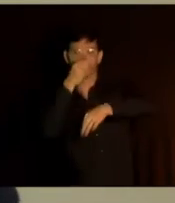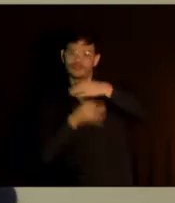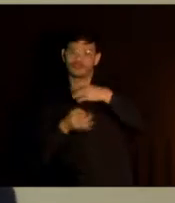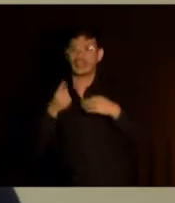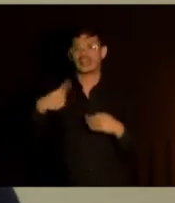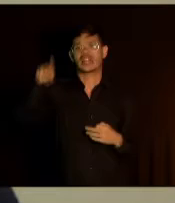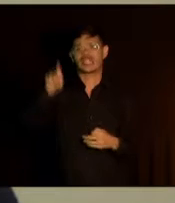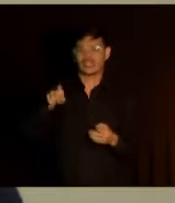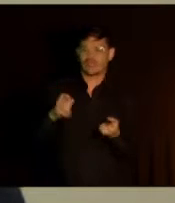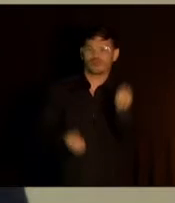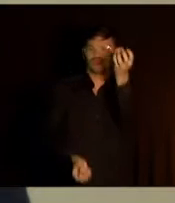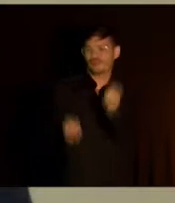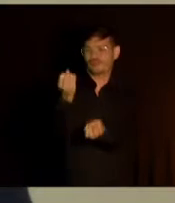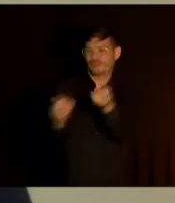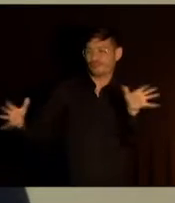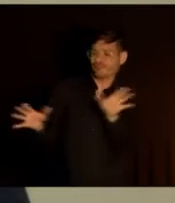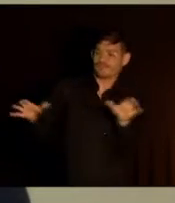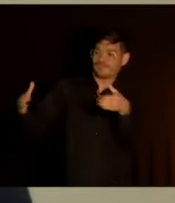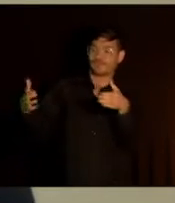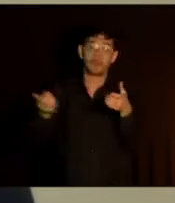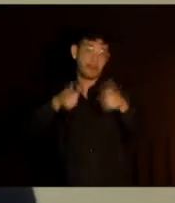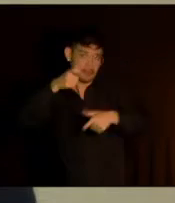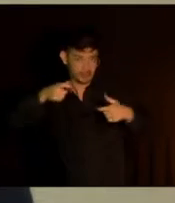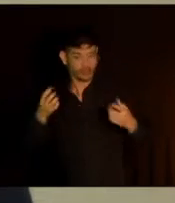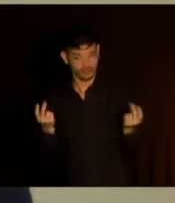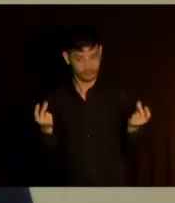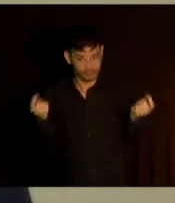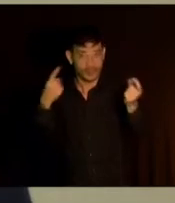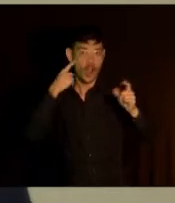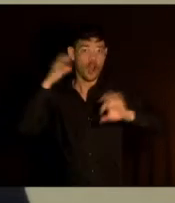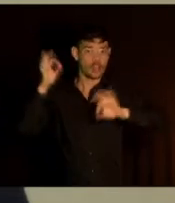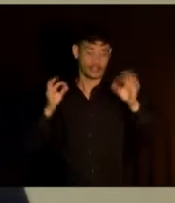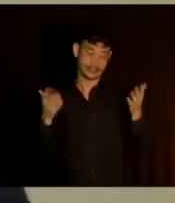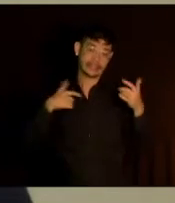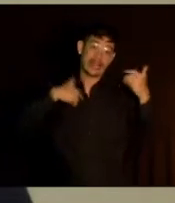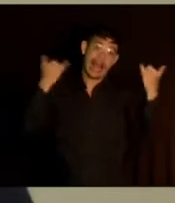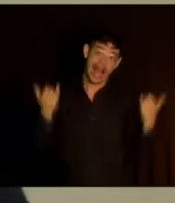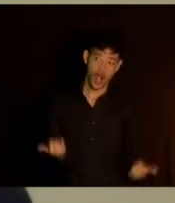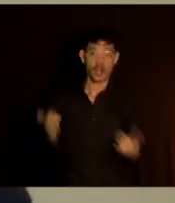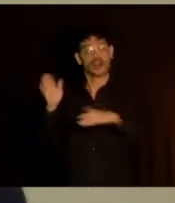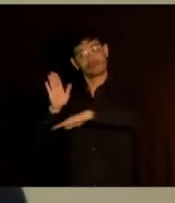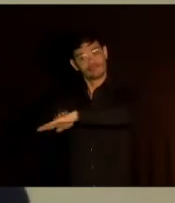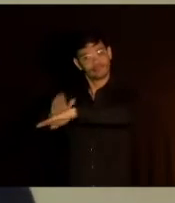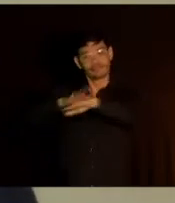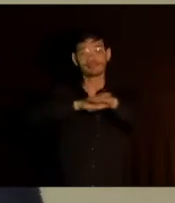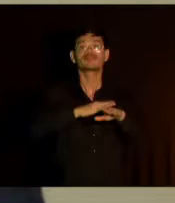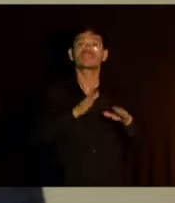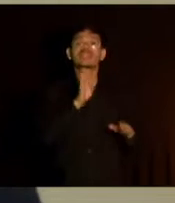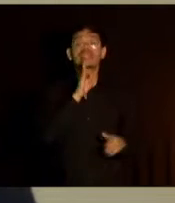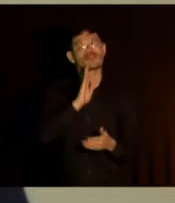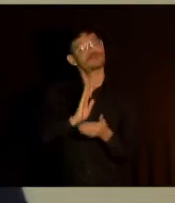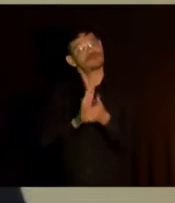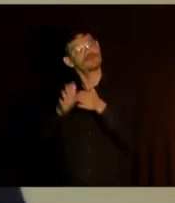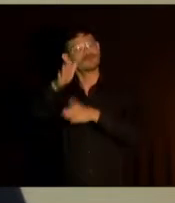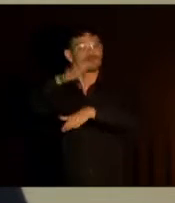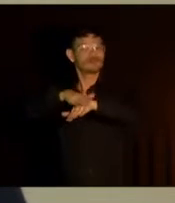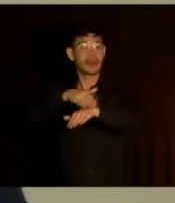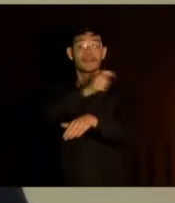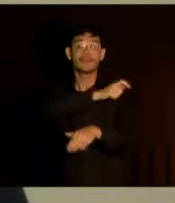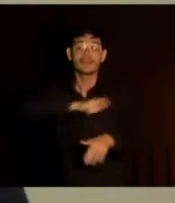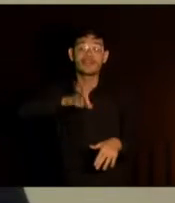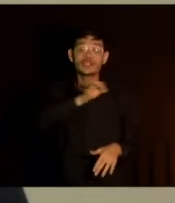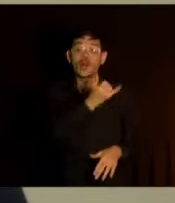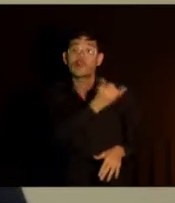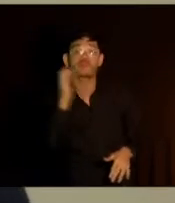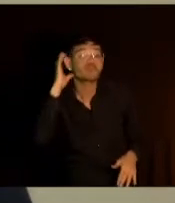organice. Entonces, el mensaje para los atletas, que me parece que son los que importan acá, es que van a tener